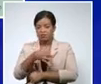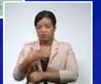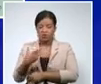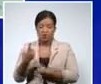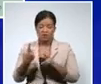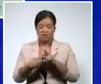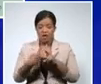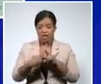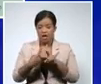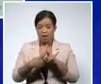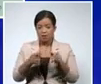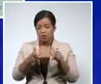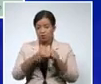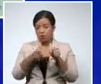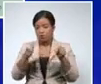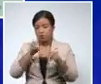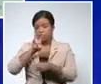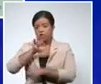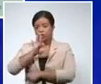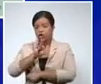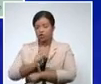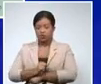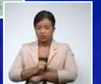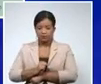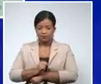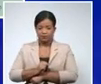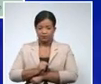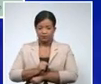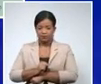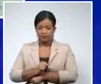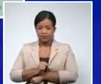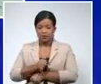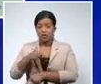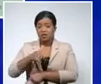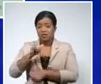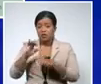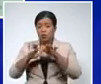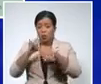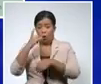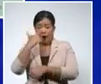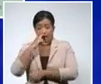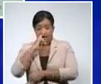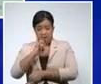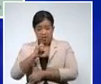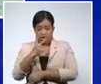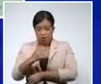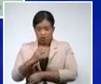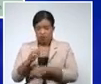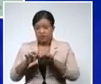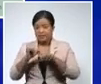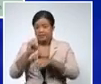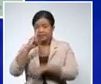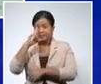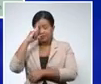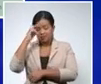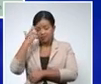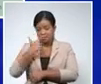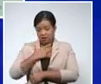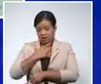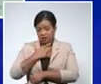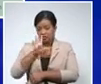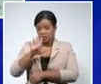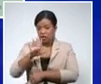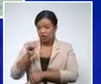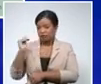mayor número, 38. En Jiguaní 2, Guisa 5, Cauto Cristo y Manzanillo con 2 cada